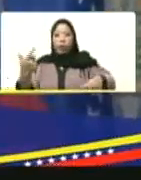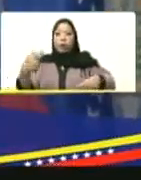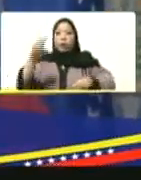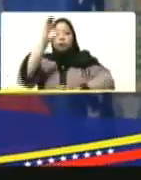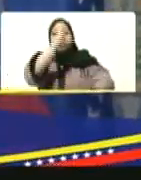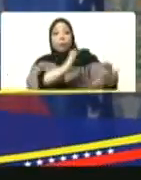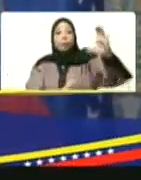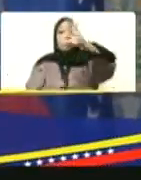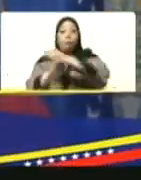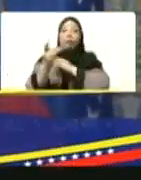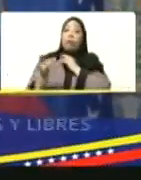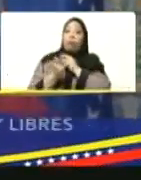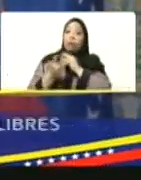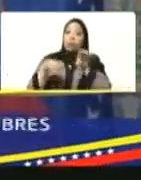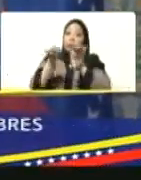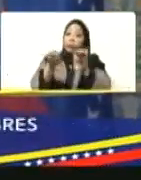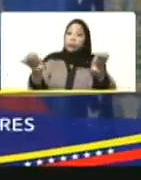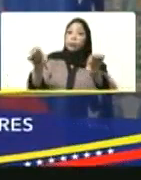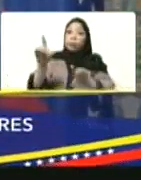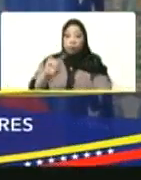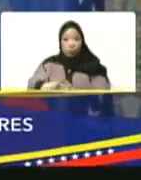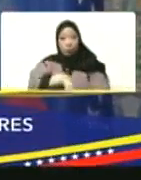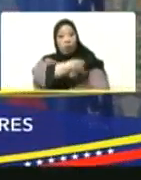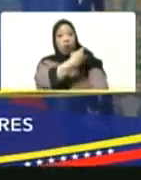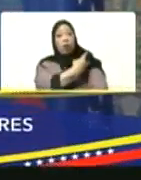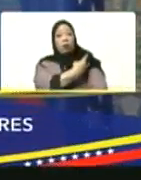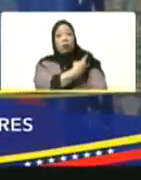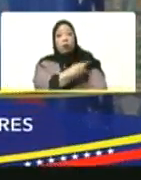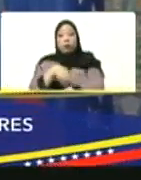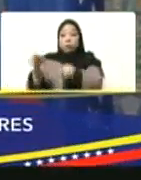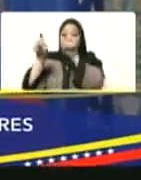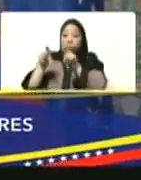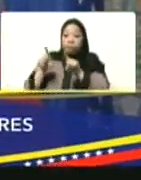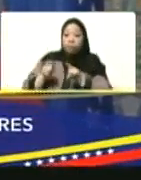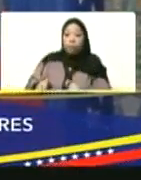ciencia, la tecnología, la educación universitaria.